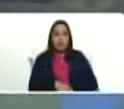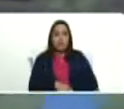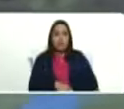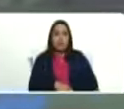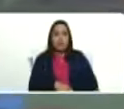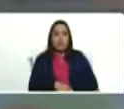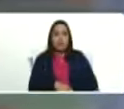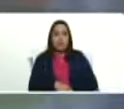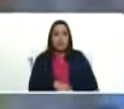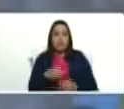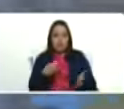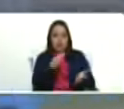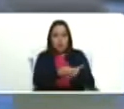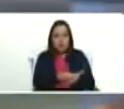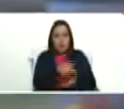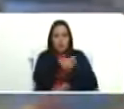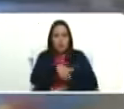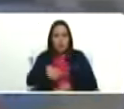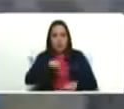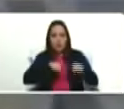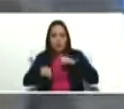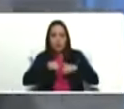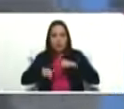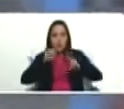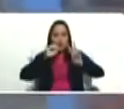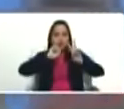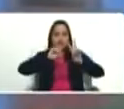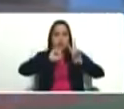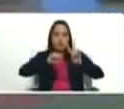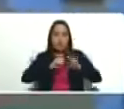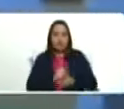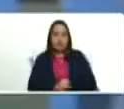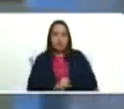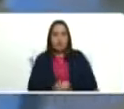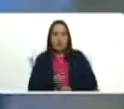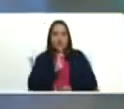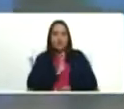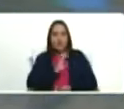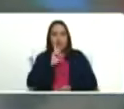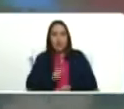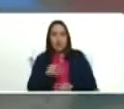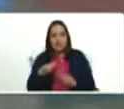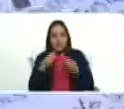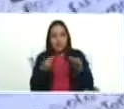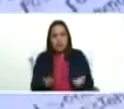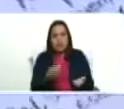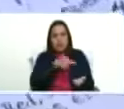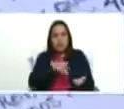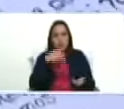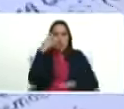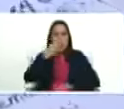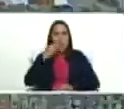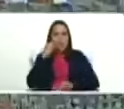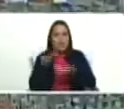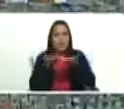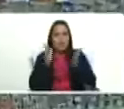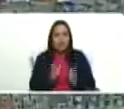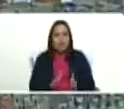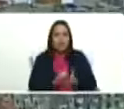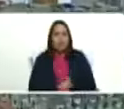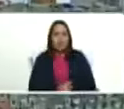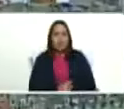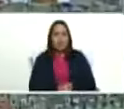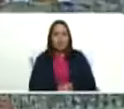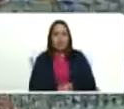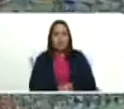cobran nuestros brigadistas del movimiento Somos Venezuela, el bono que tenemos también para nuestros chamos que están estudiando de